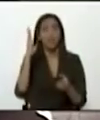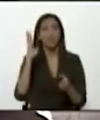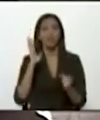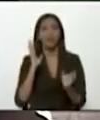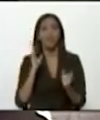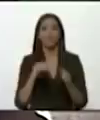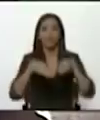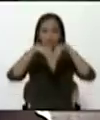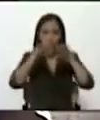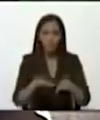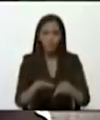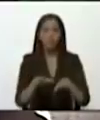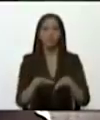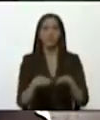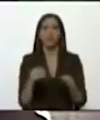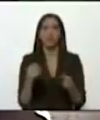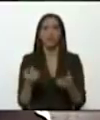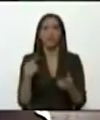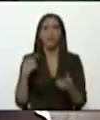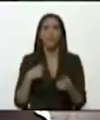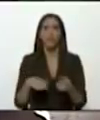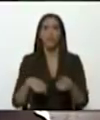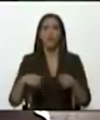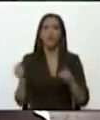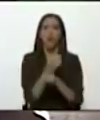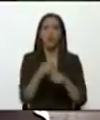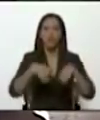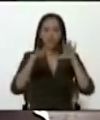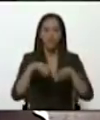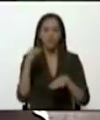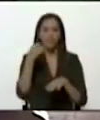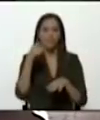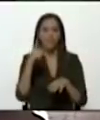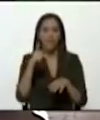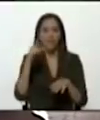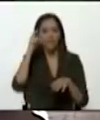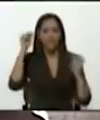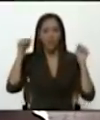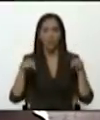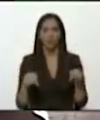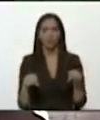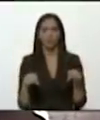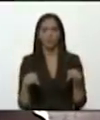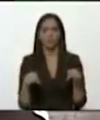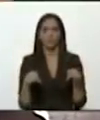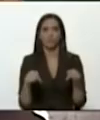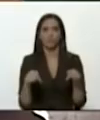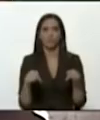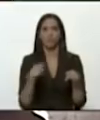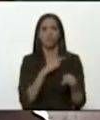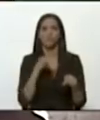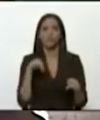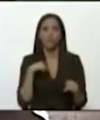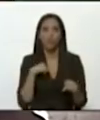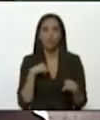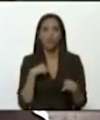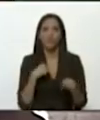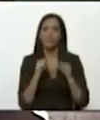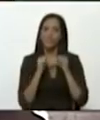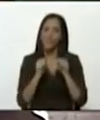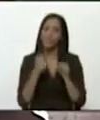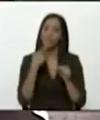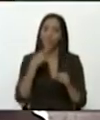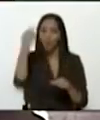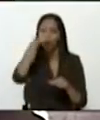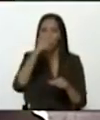sido frustrado. Por eso tenemos un golpe frustrado en ZK el día de hoy. Nosotros le seguimos